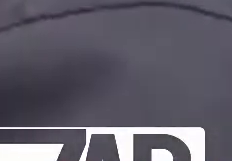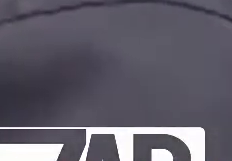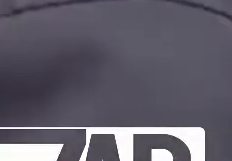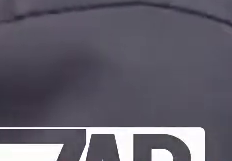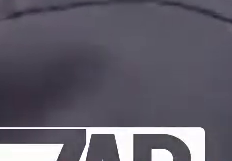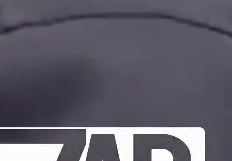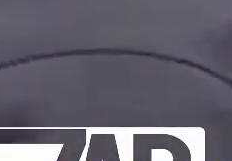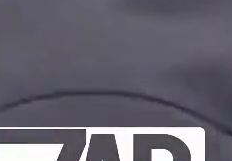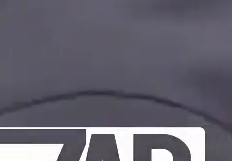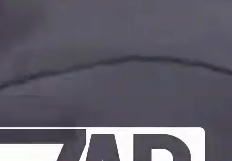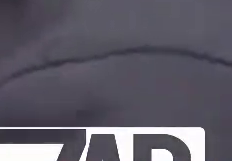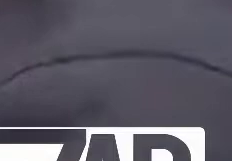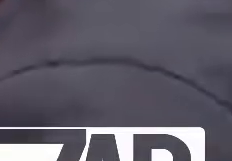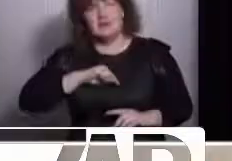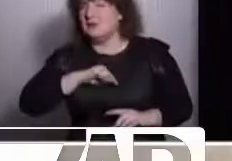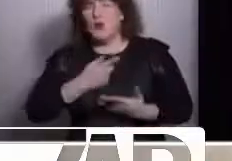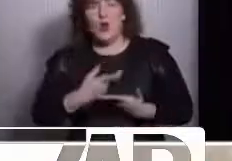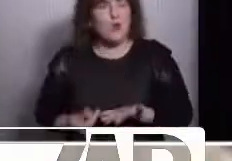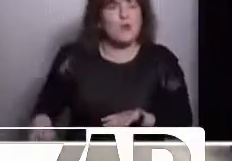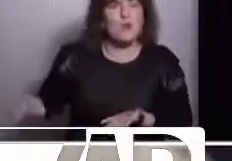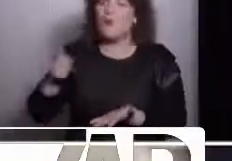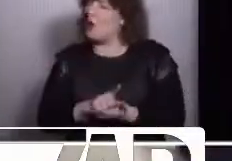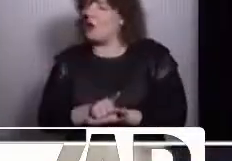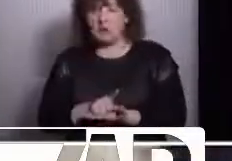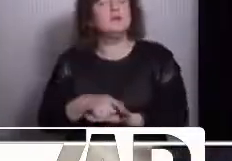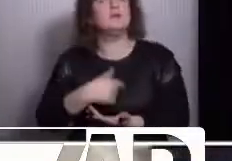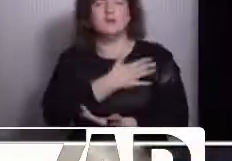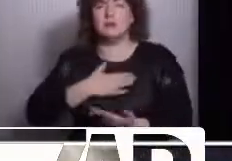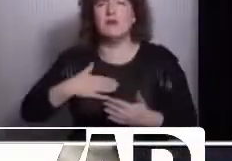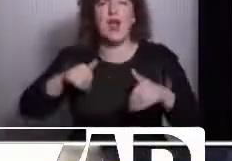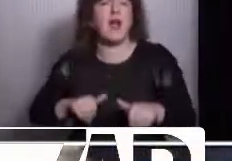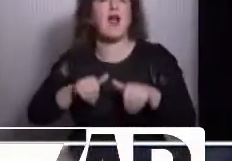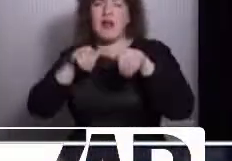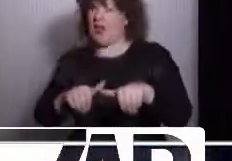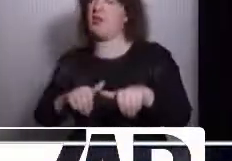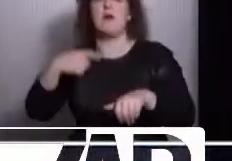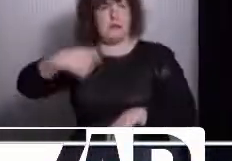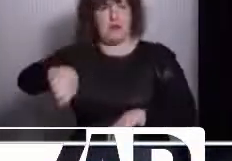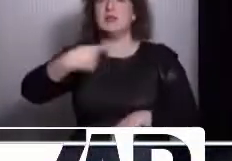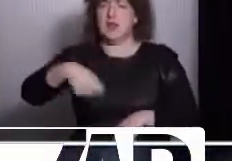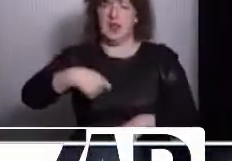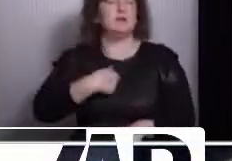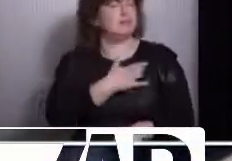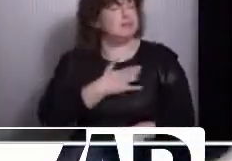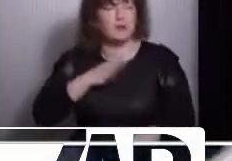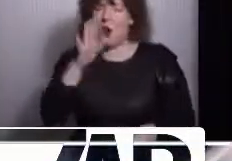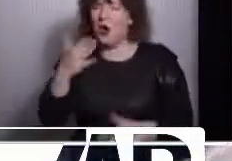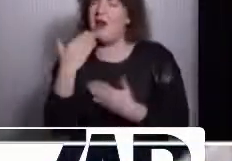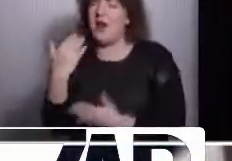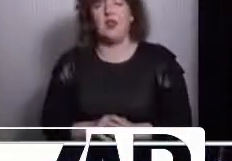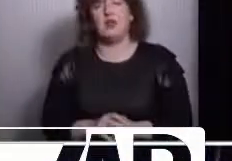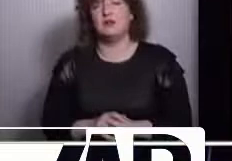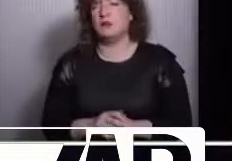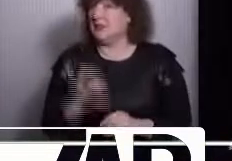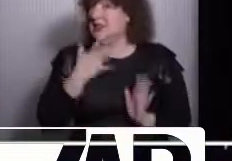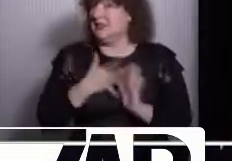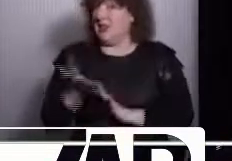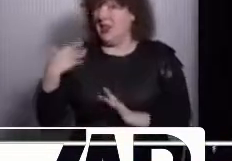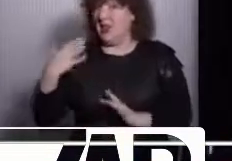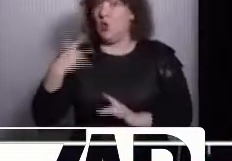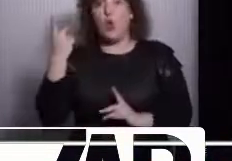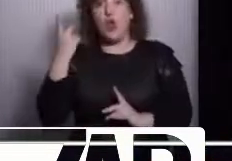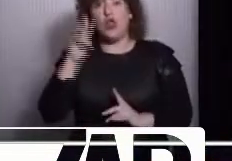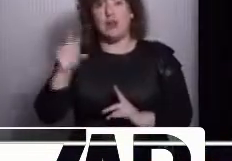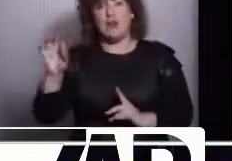proceso habitual para esto es que tanto el ministro como la ministra hubieran recurrido a la justicia normal para